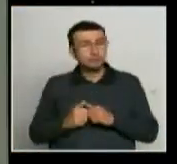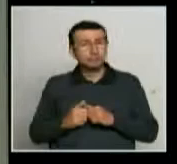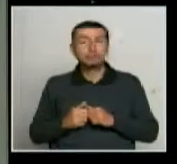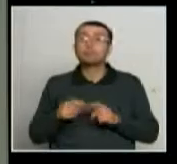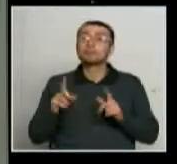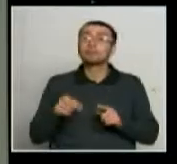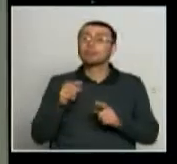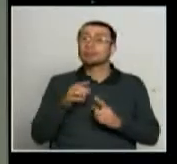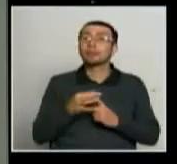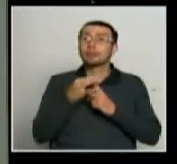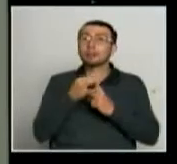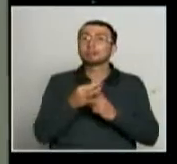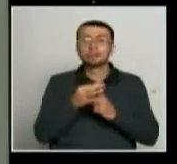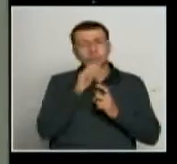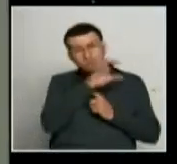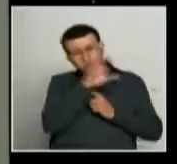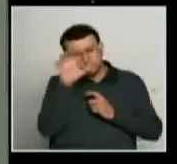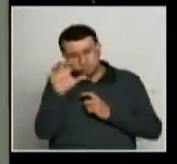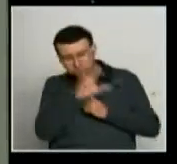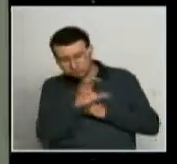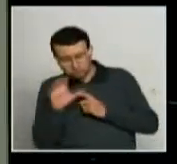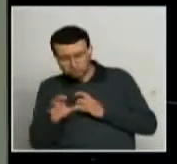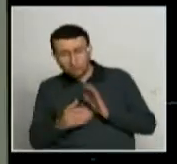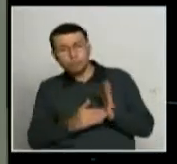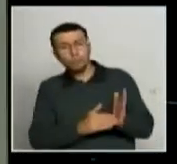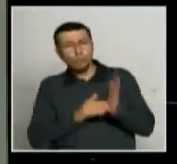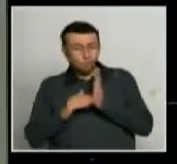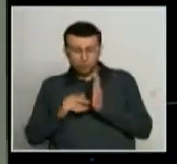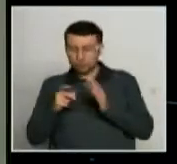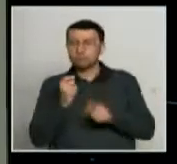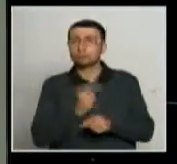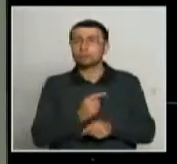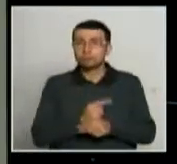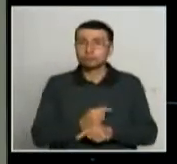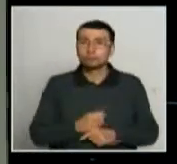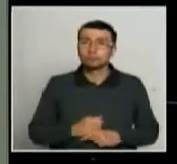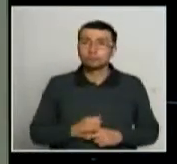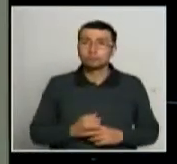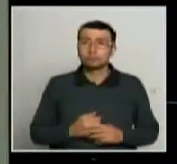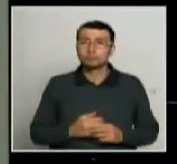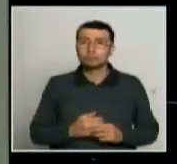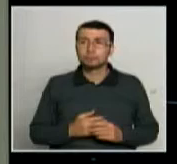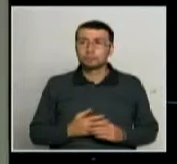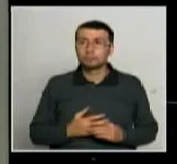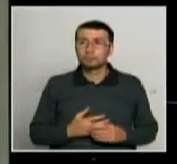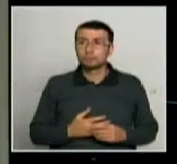la parte espectral que analizamos. Entonces para la parte espectral,